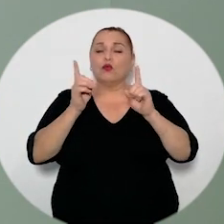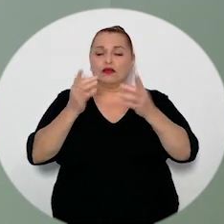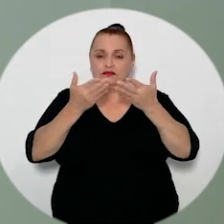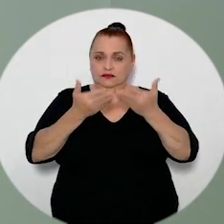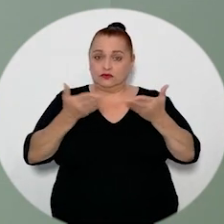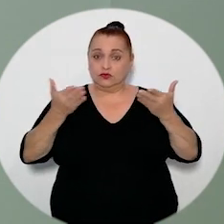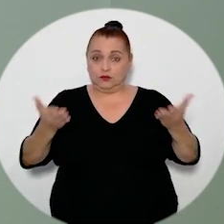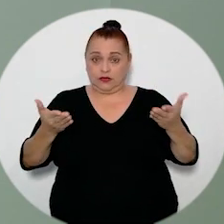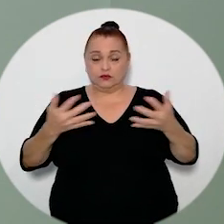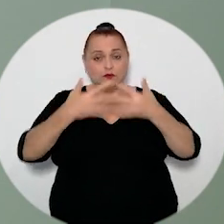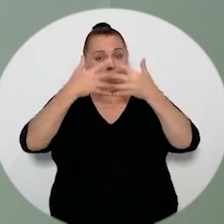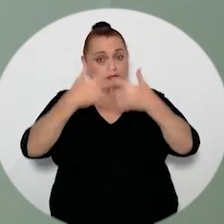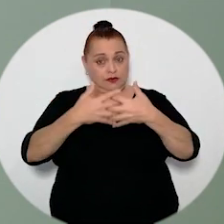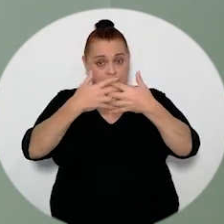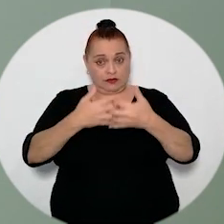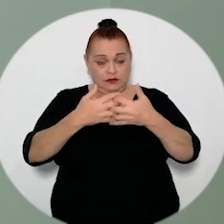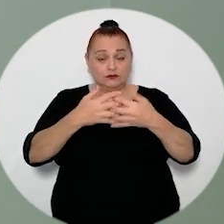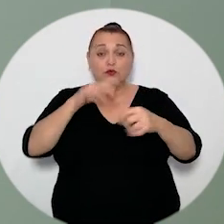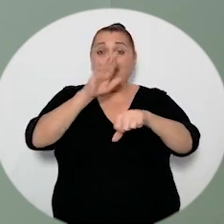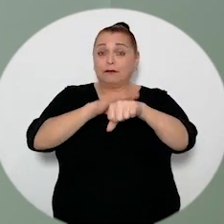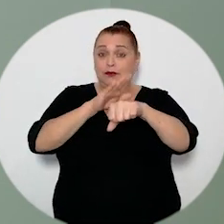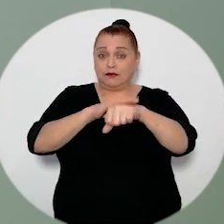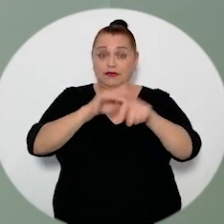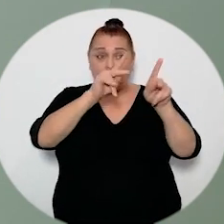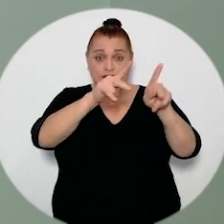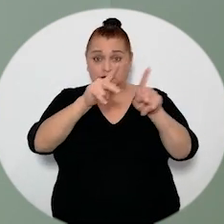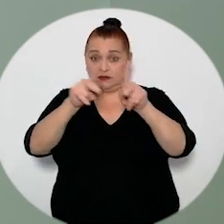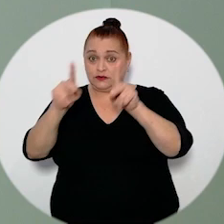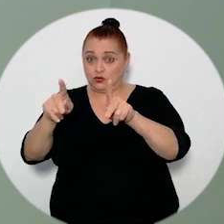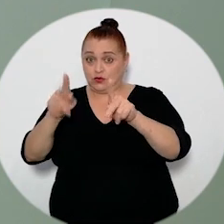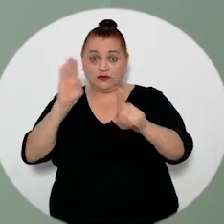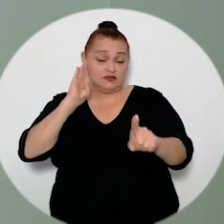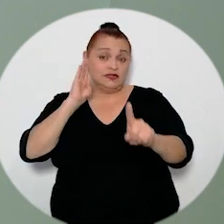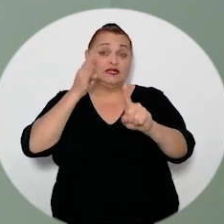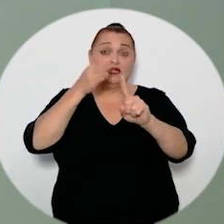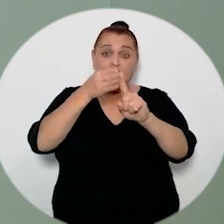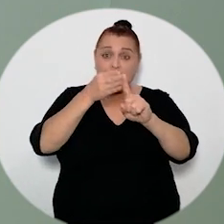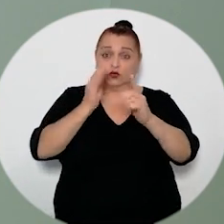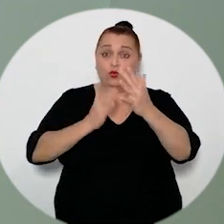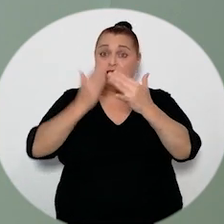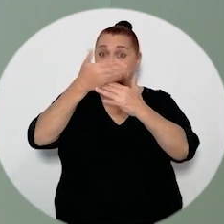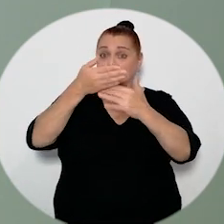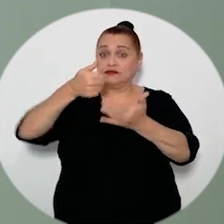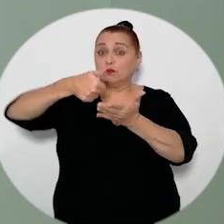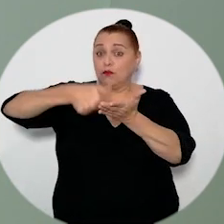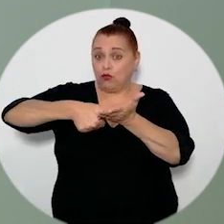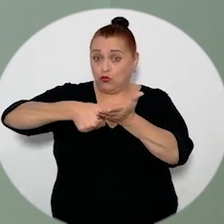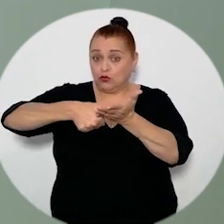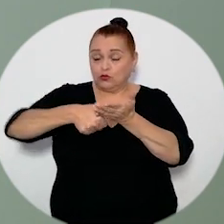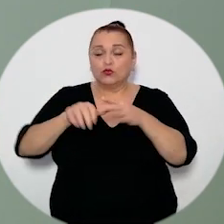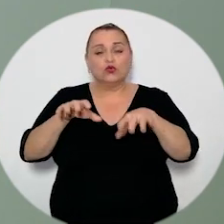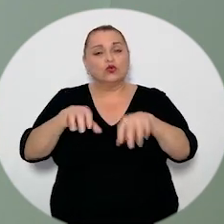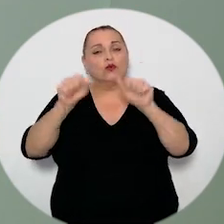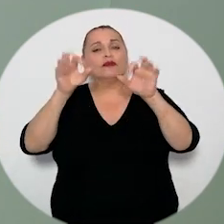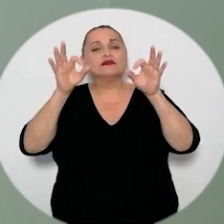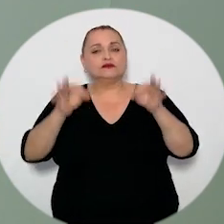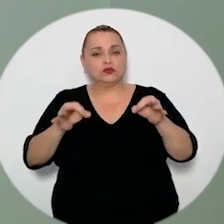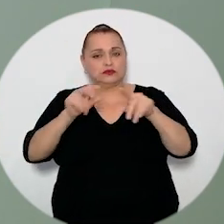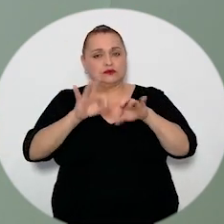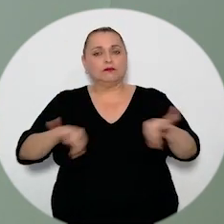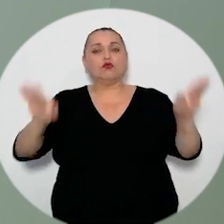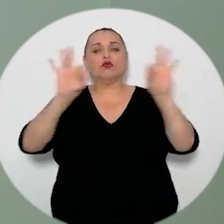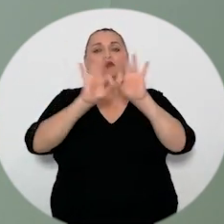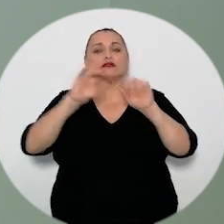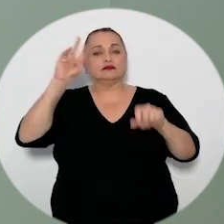aquellos instrumentos o mecanismos que le permiten a la ciudadanía, de forma directa, a través del voto, tomar